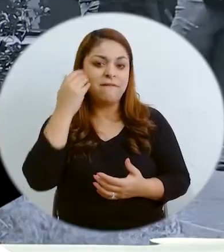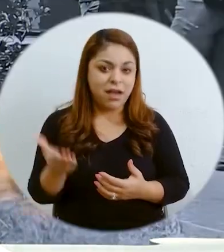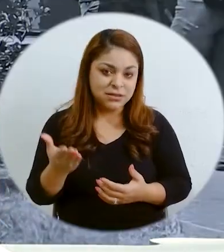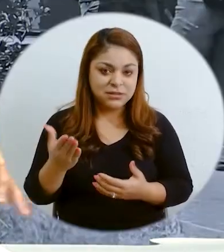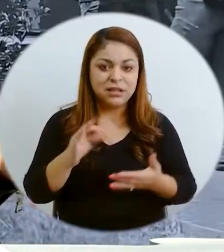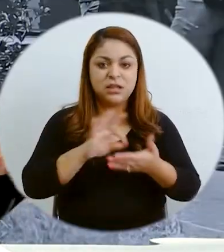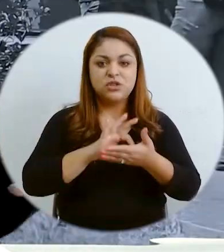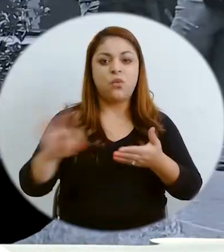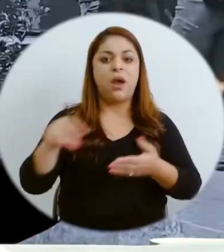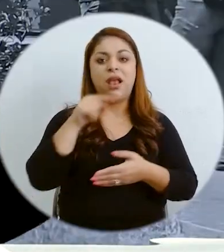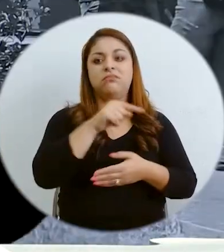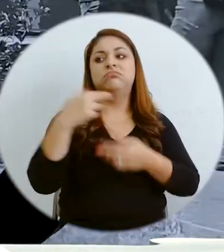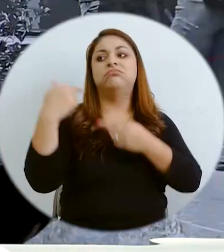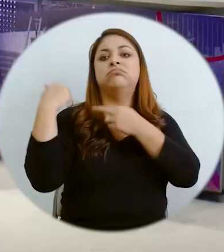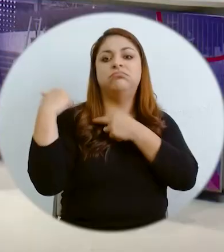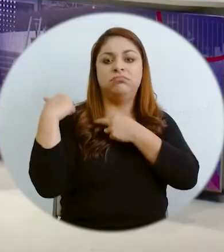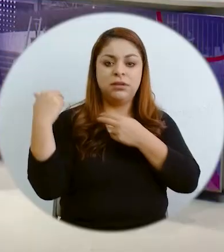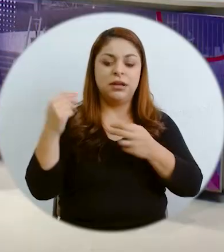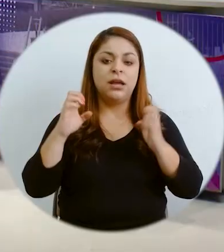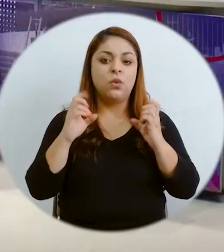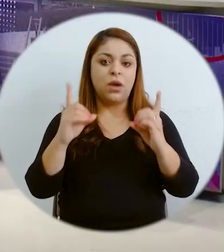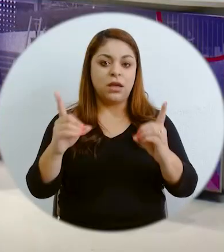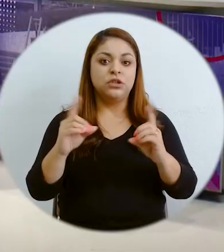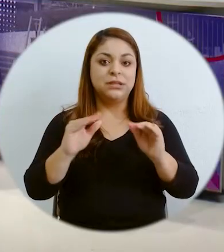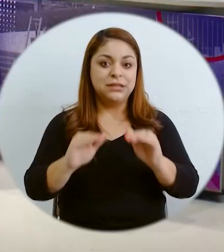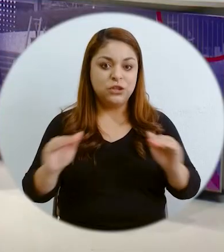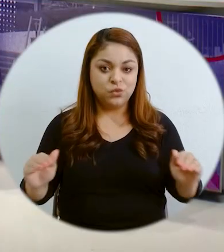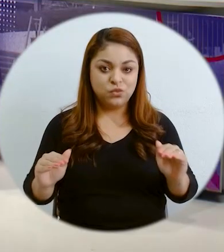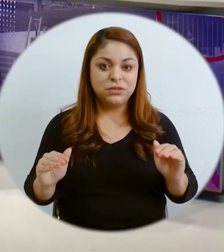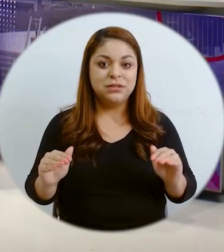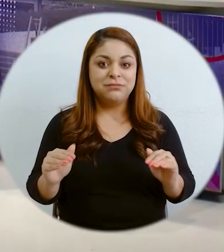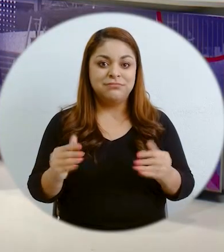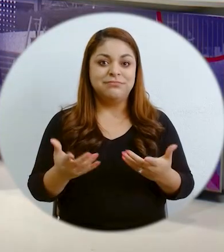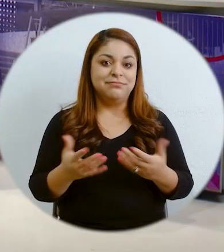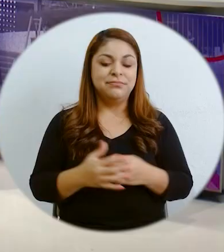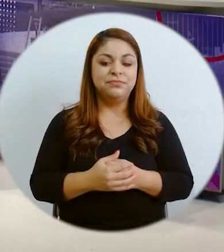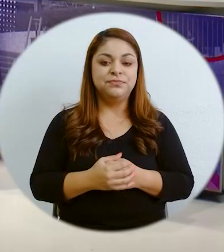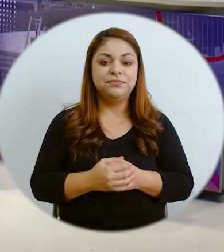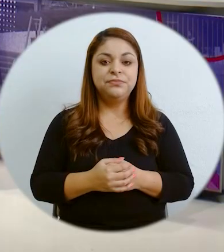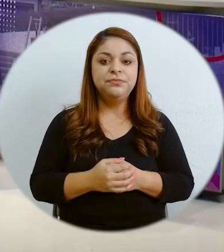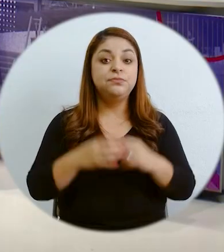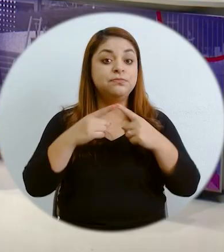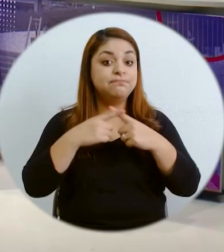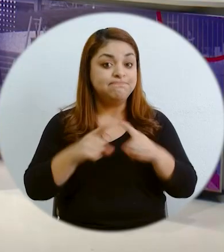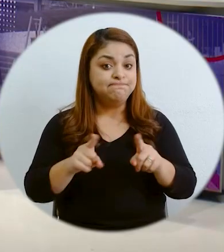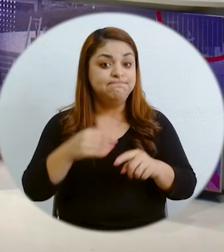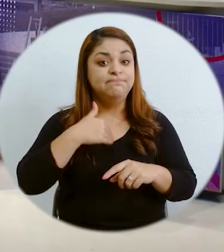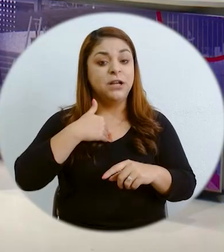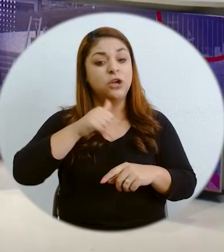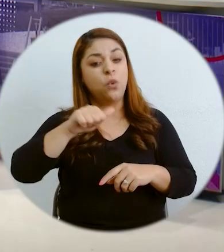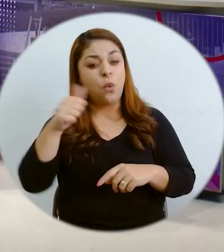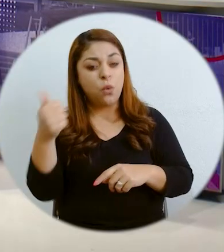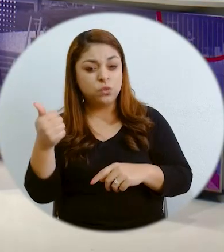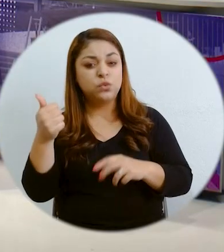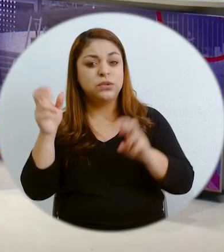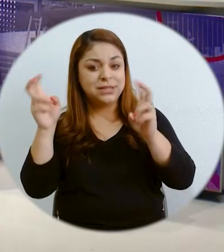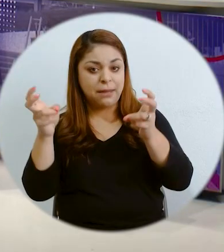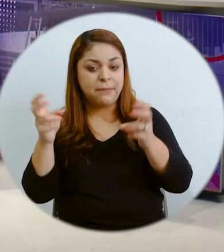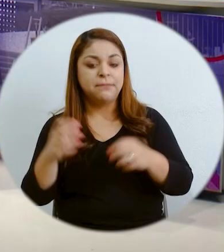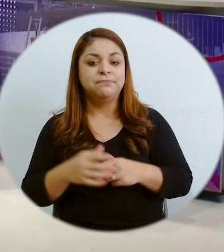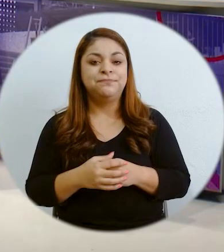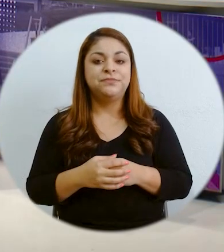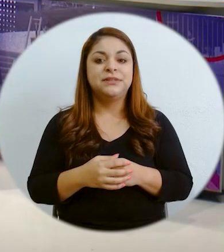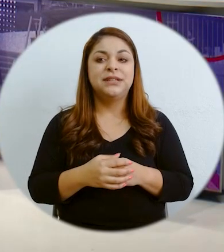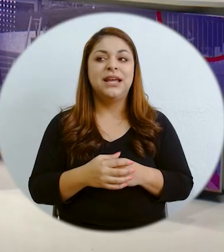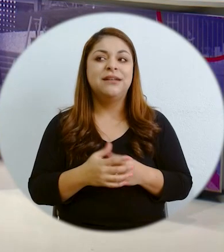salida fácil, digamos, de que la escuela se encargue de la educación del niño y la niña y yo no tenga que hacer mayor cosa. Pero está al otro lado de la